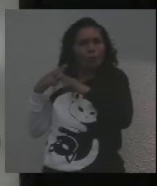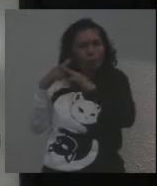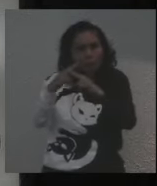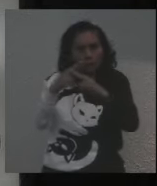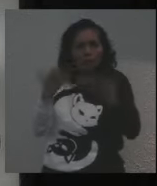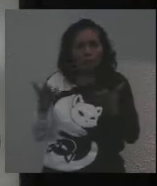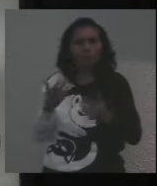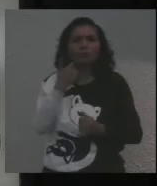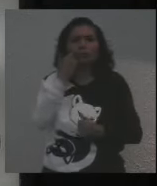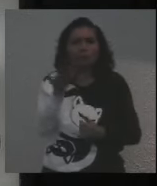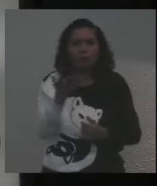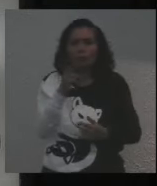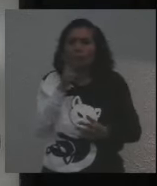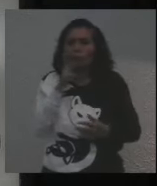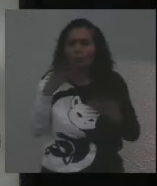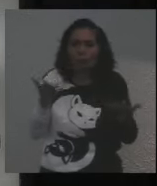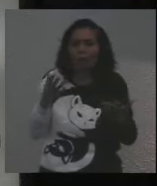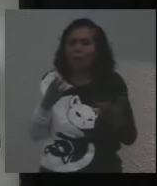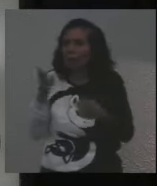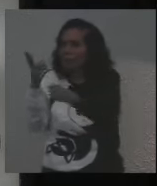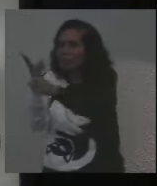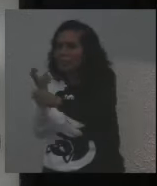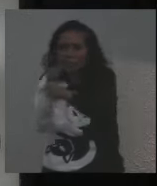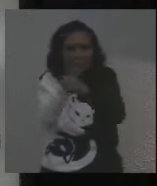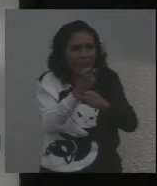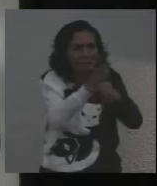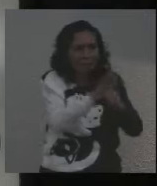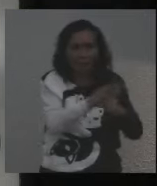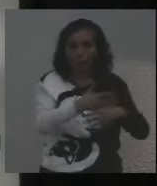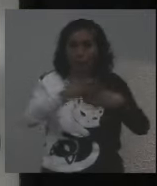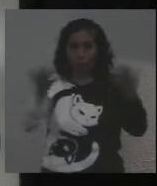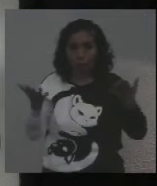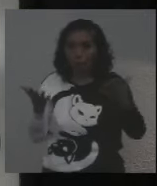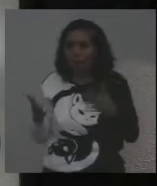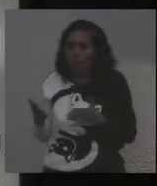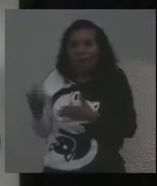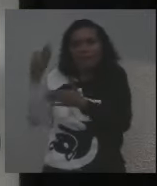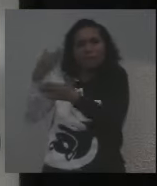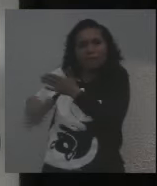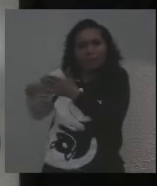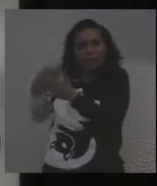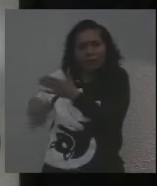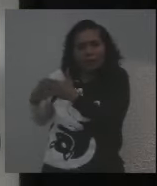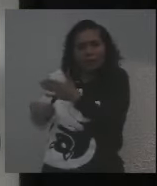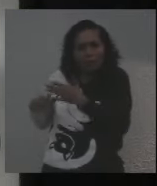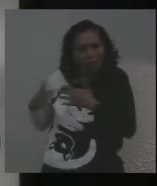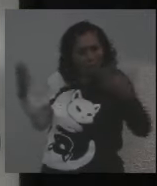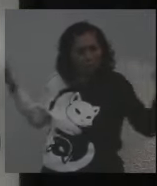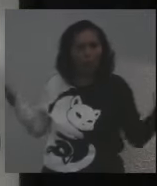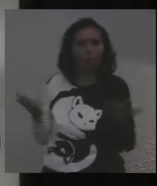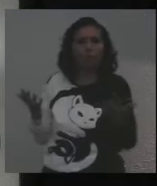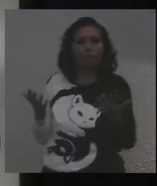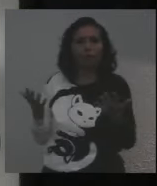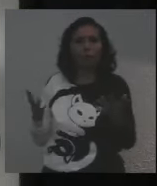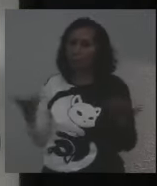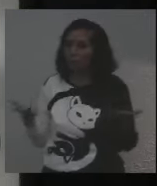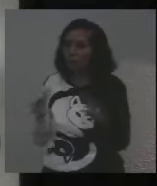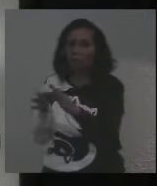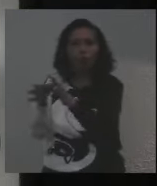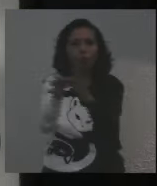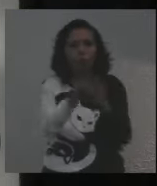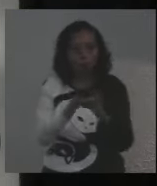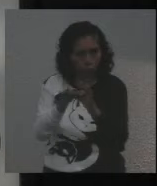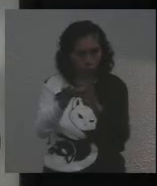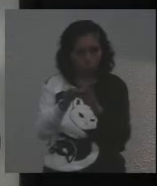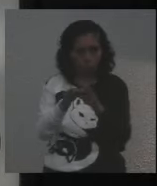que mis palabras sean una amplia invitación para que lo que nos falta por hacer lo hagamos pero lo hagamos unidas